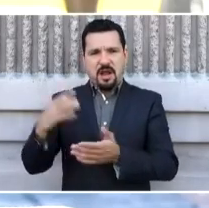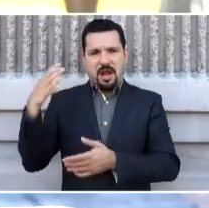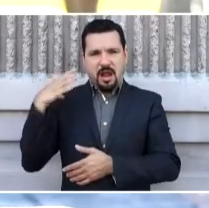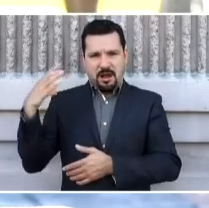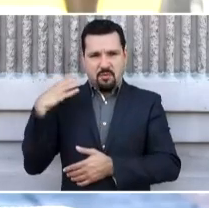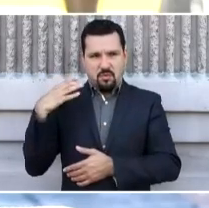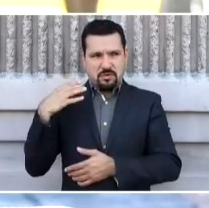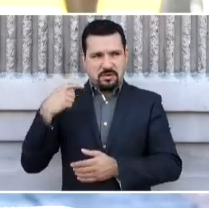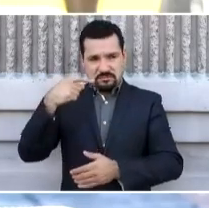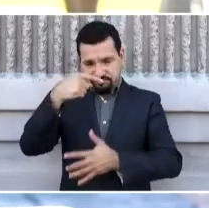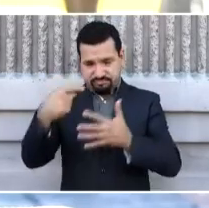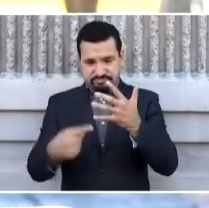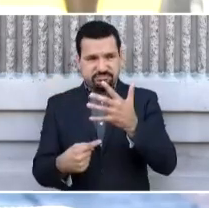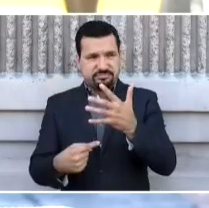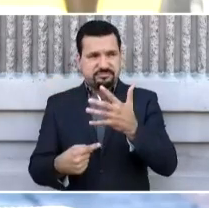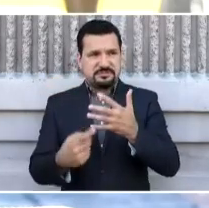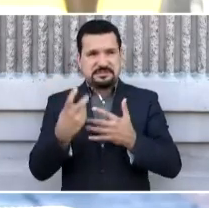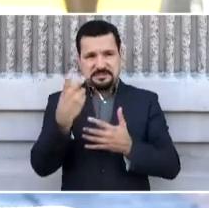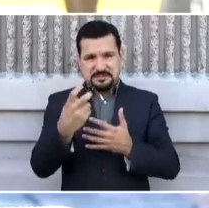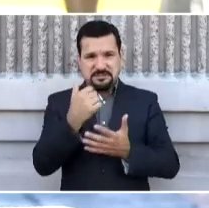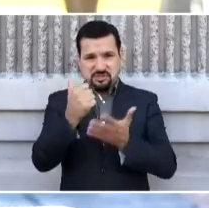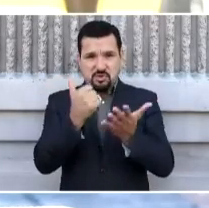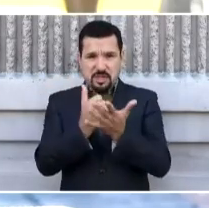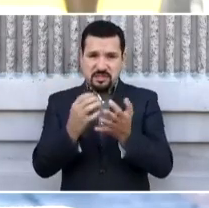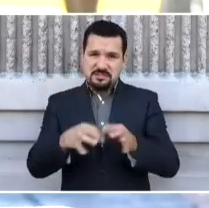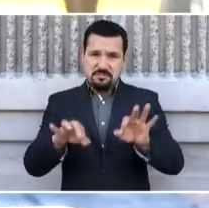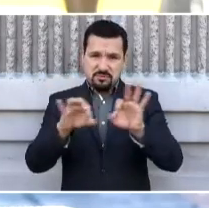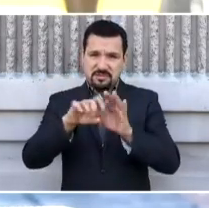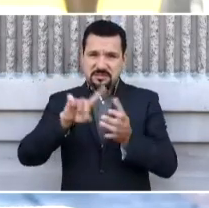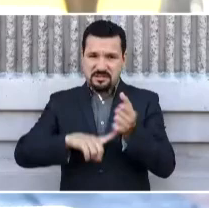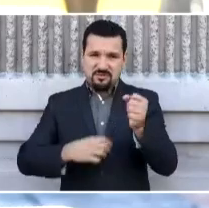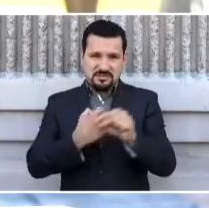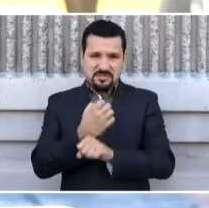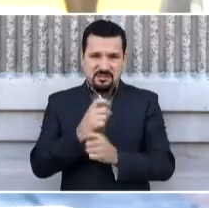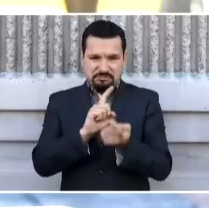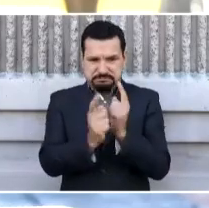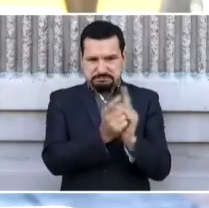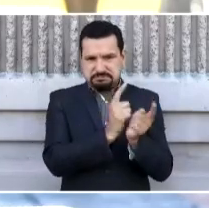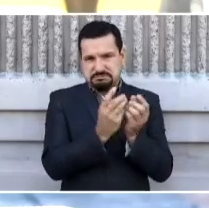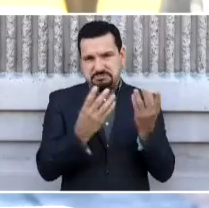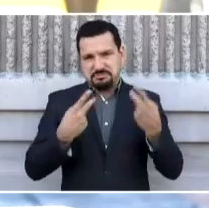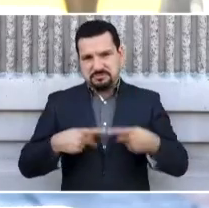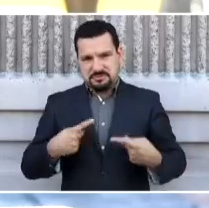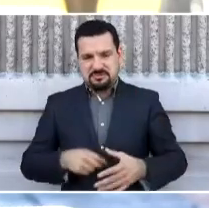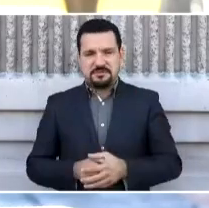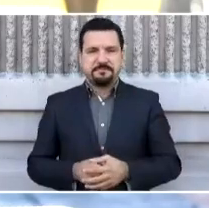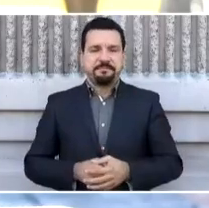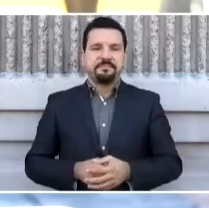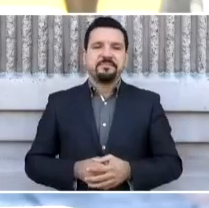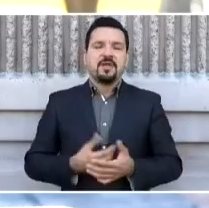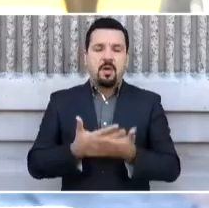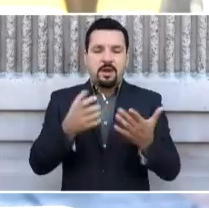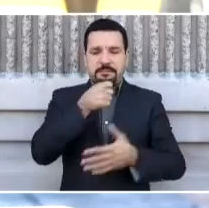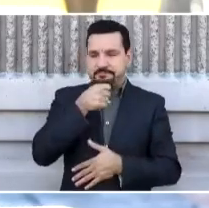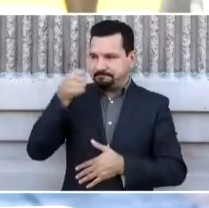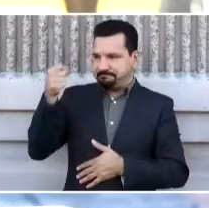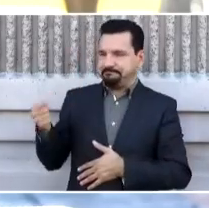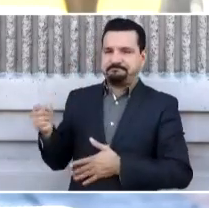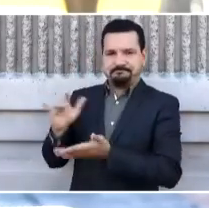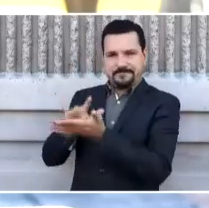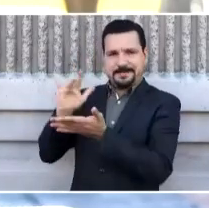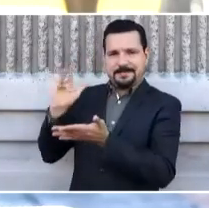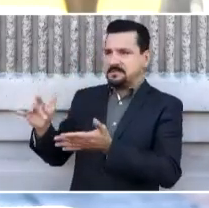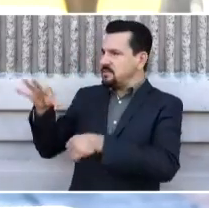todos estos son de las principales ciudades con movilidad en el estado. Yo le paso y le agradezco muchísimo al